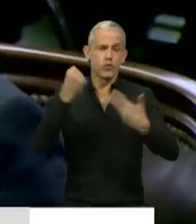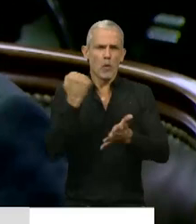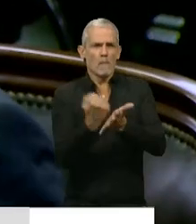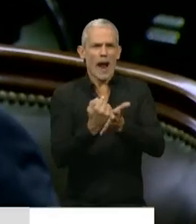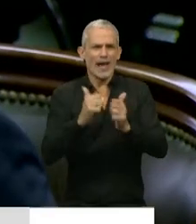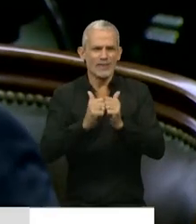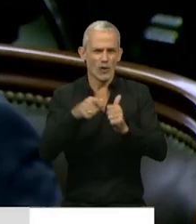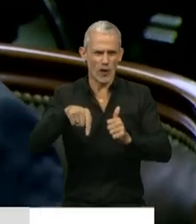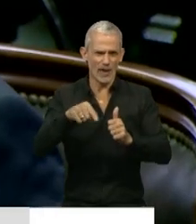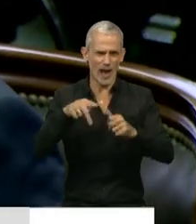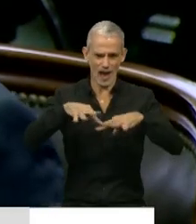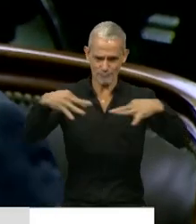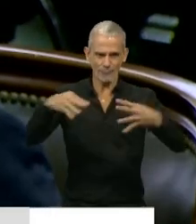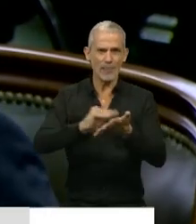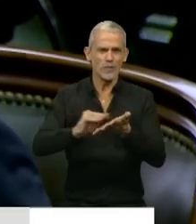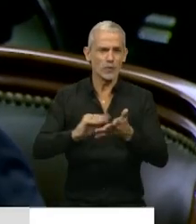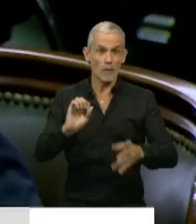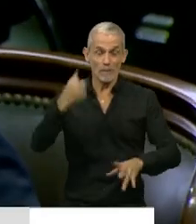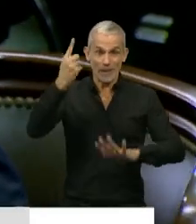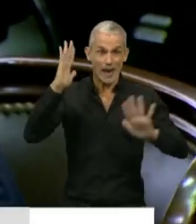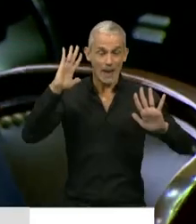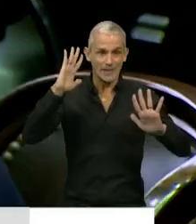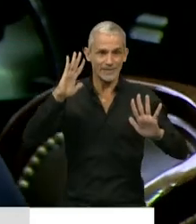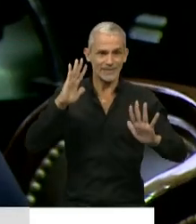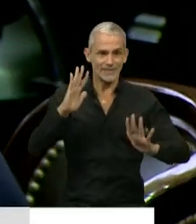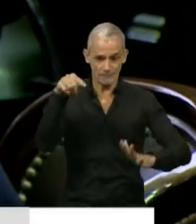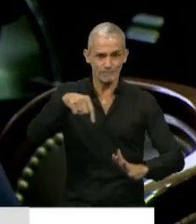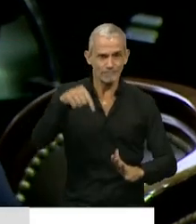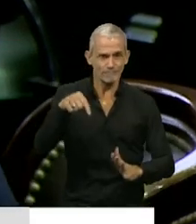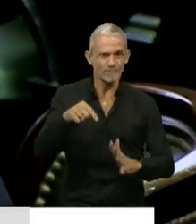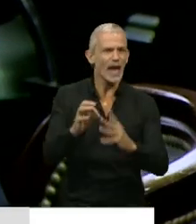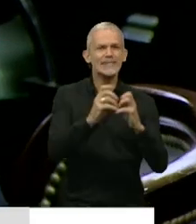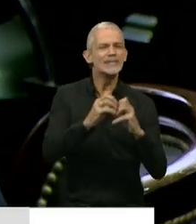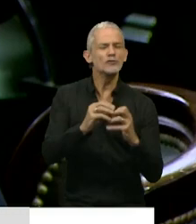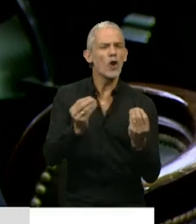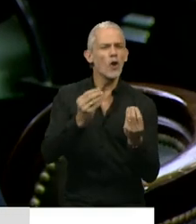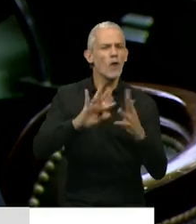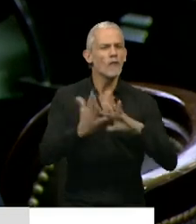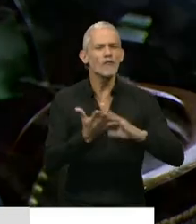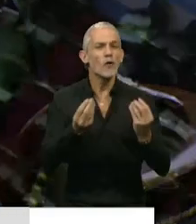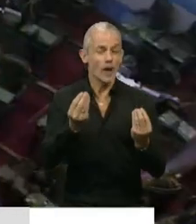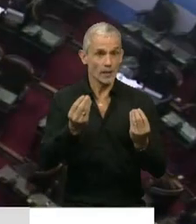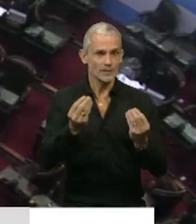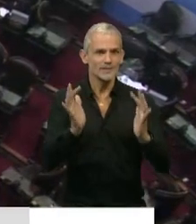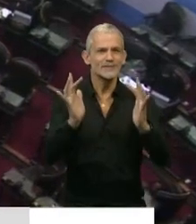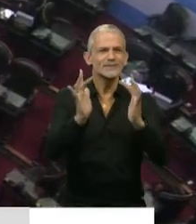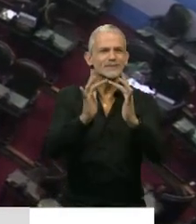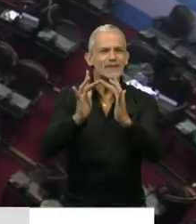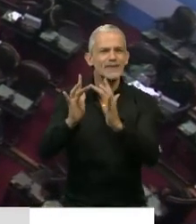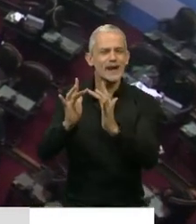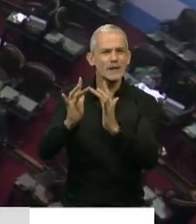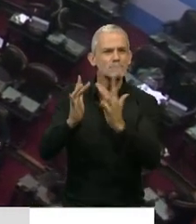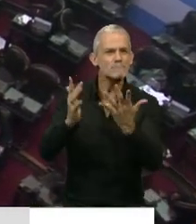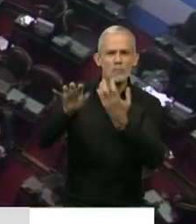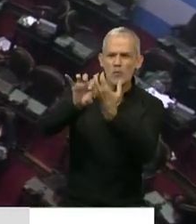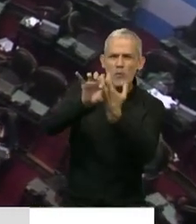Por primera vez y en forma excepcional, estamos sesionando de forma virtual,